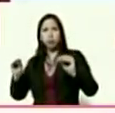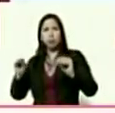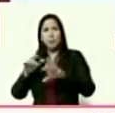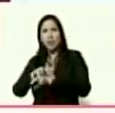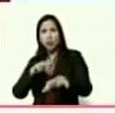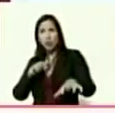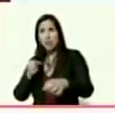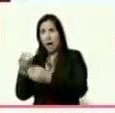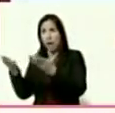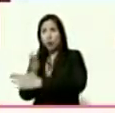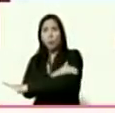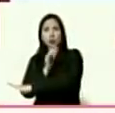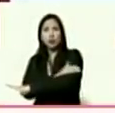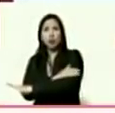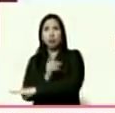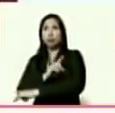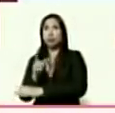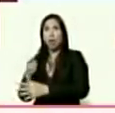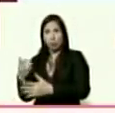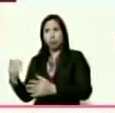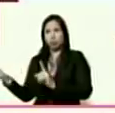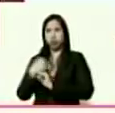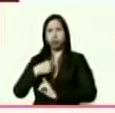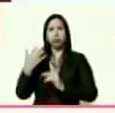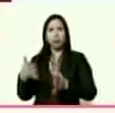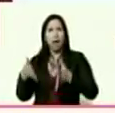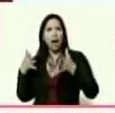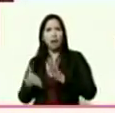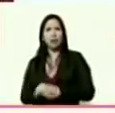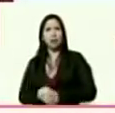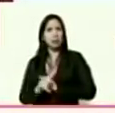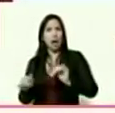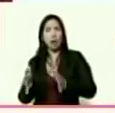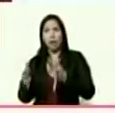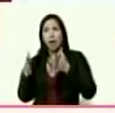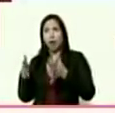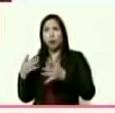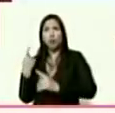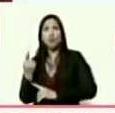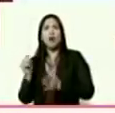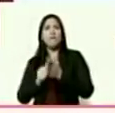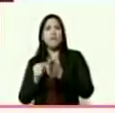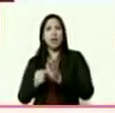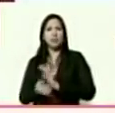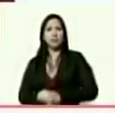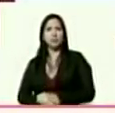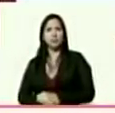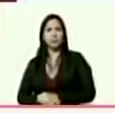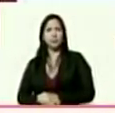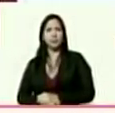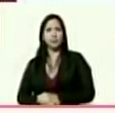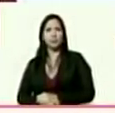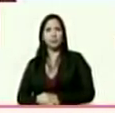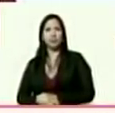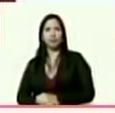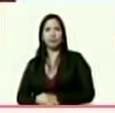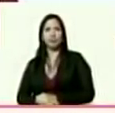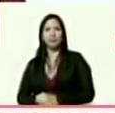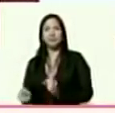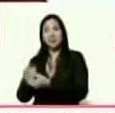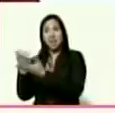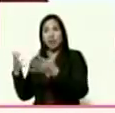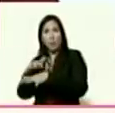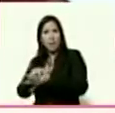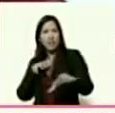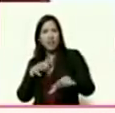ganen. Que nos ganen, pues, ya nos ganaron una vez. Que nos ganen. Si ellos fuesen mayoría, ¿tú crees que